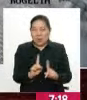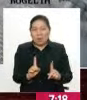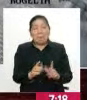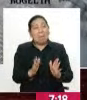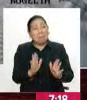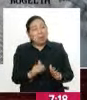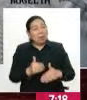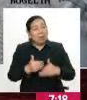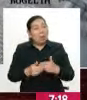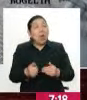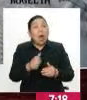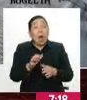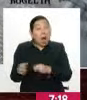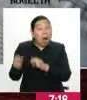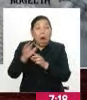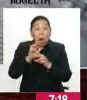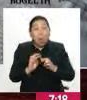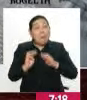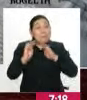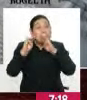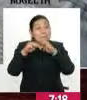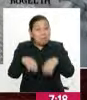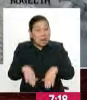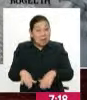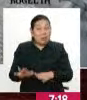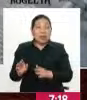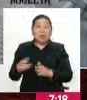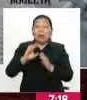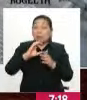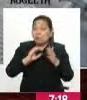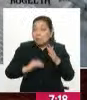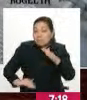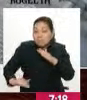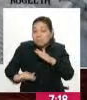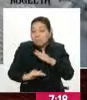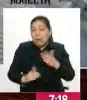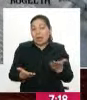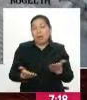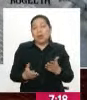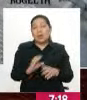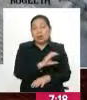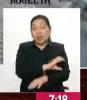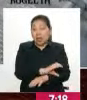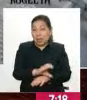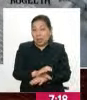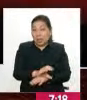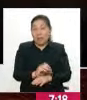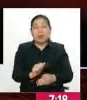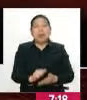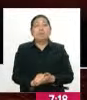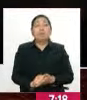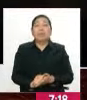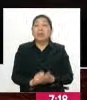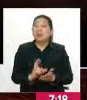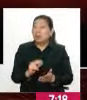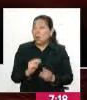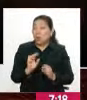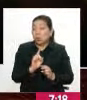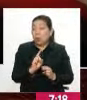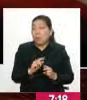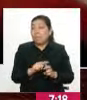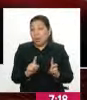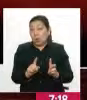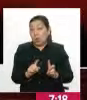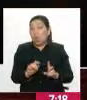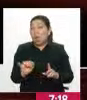pueda generar tsunami. El epicentro está debajo del continente, ¿no? De la zona costera. ¿Hay alguna opción que no sea en el mar, pero que